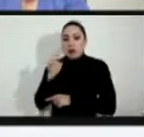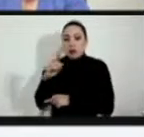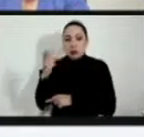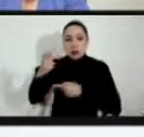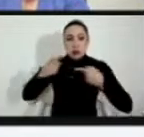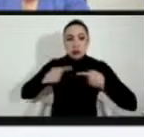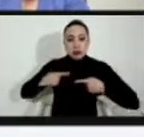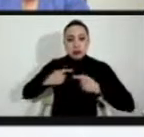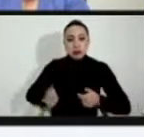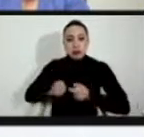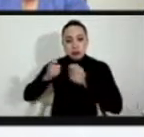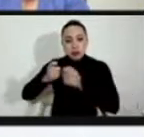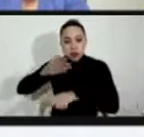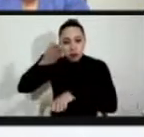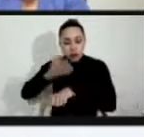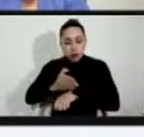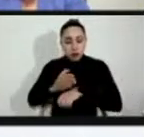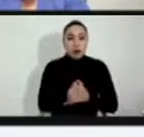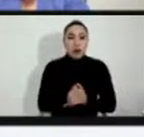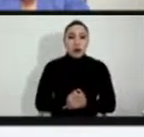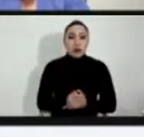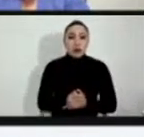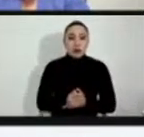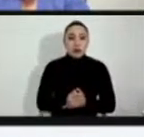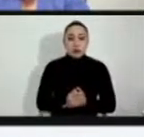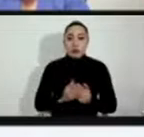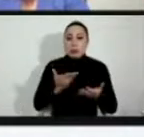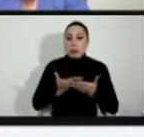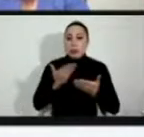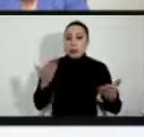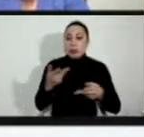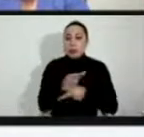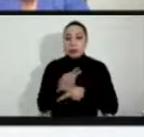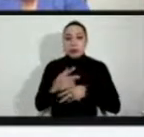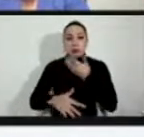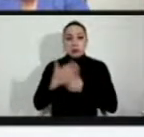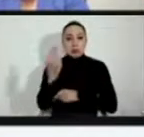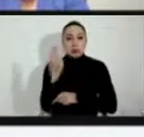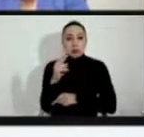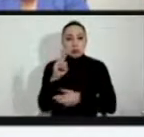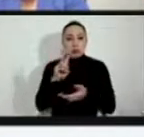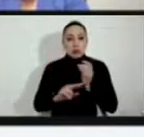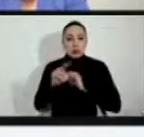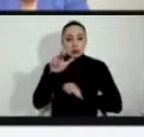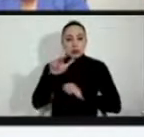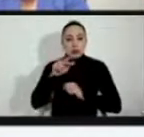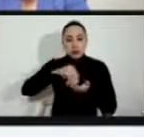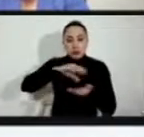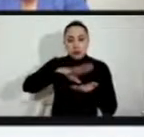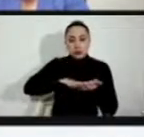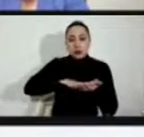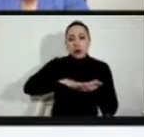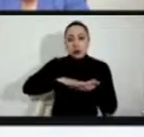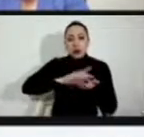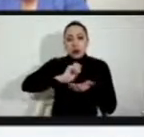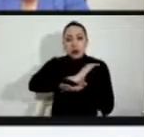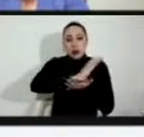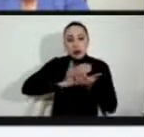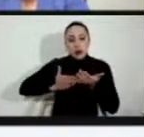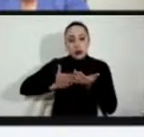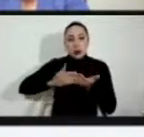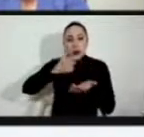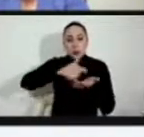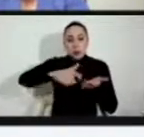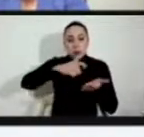A pesar de esto, el 15 de noviembre del 2018 se celebró el contrato de adquisición de bienes número